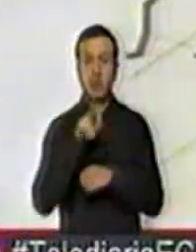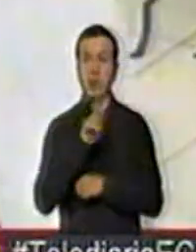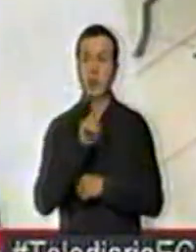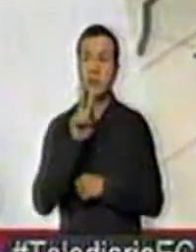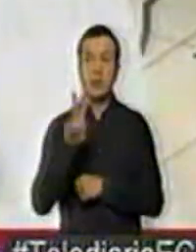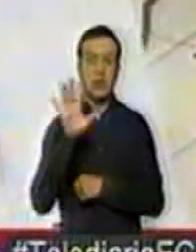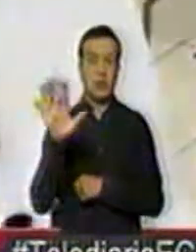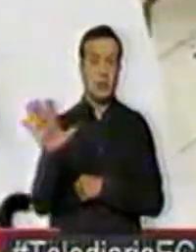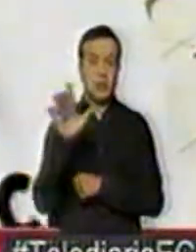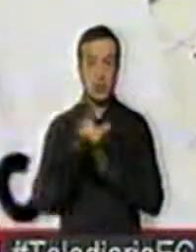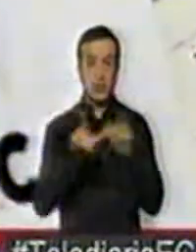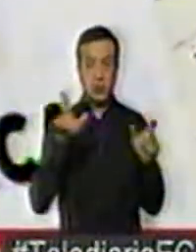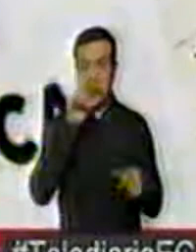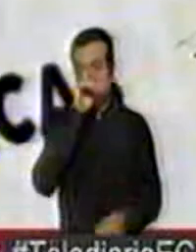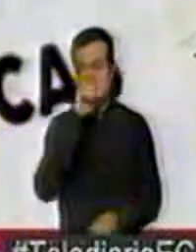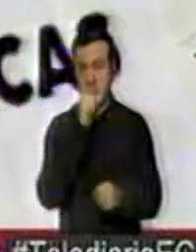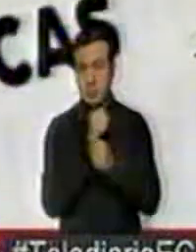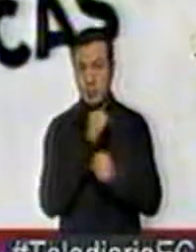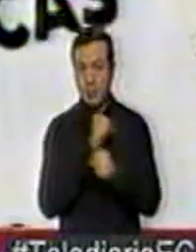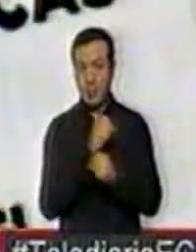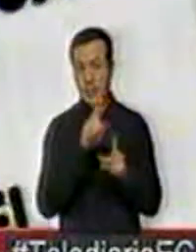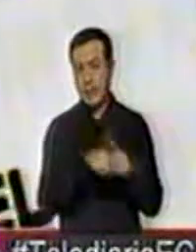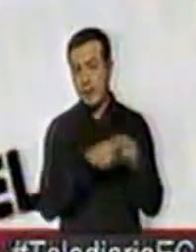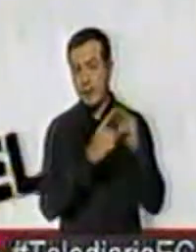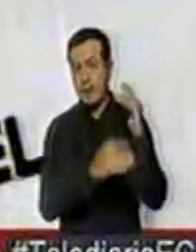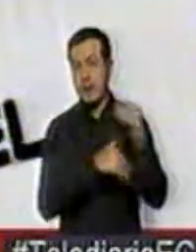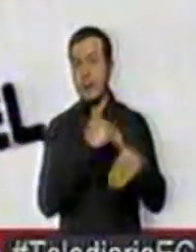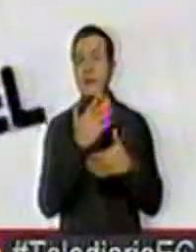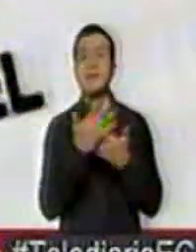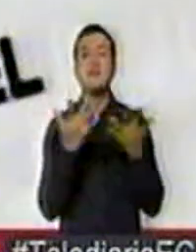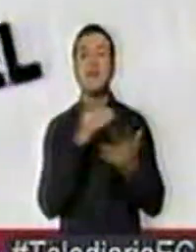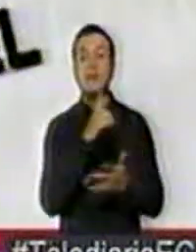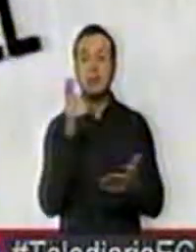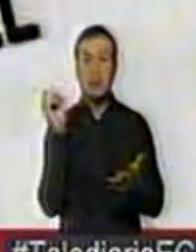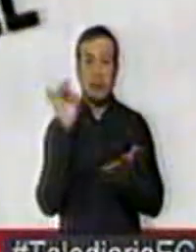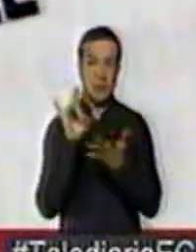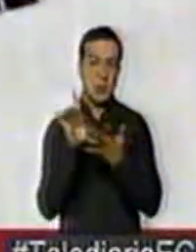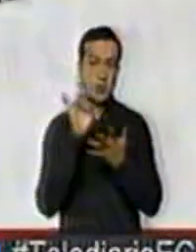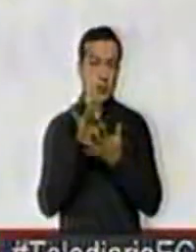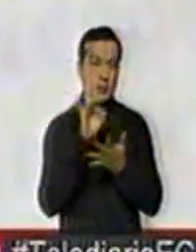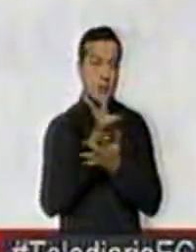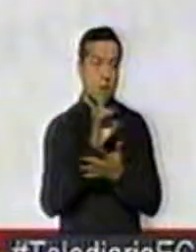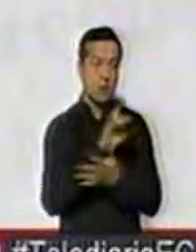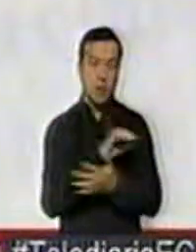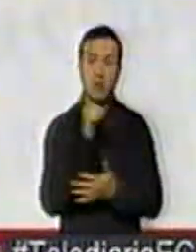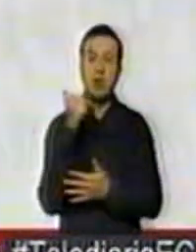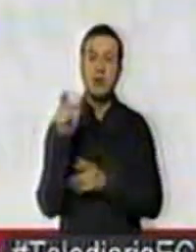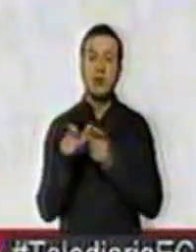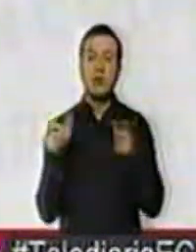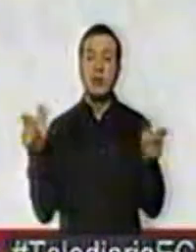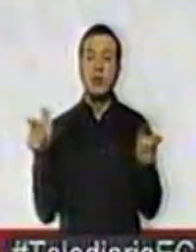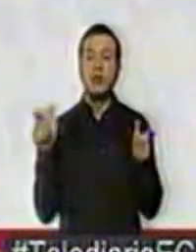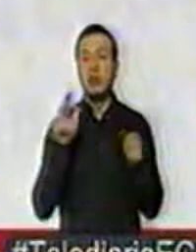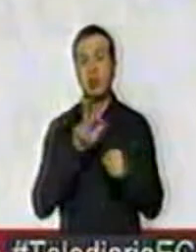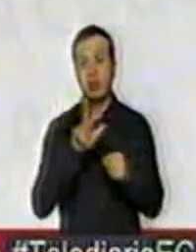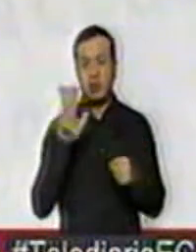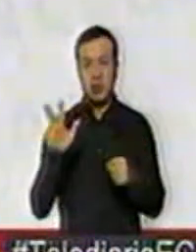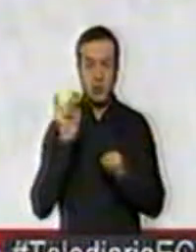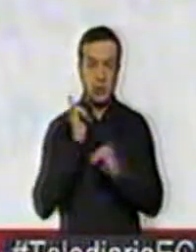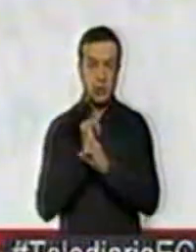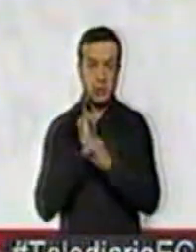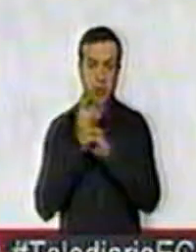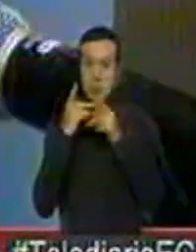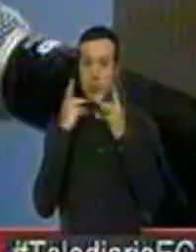funcionarios con los que operó a partir del proceso de optimización, 100 fueron desvinculados y el restante reubicado a 33